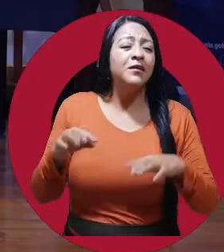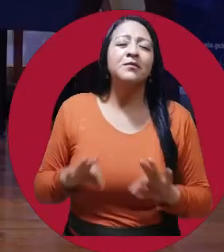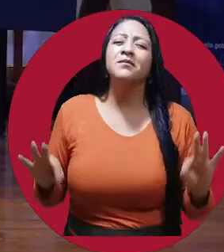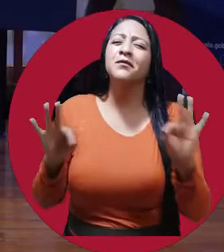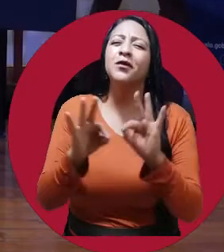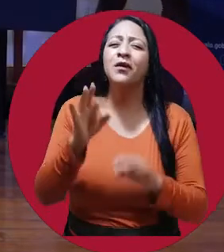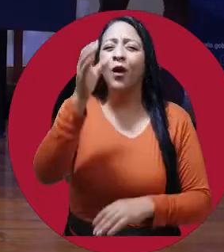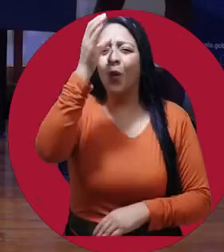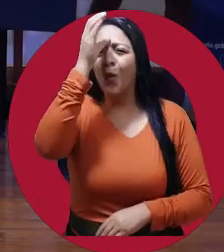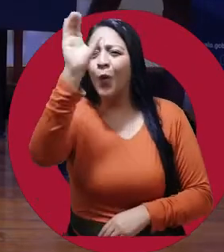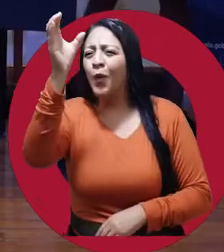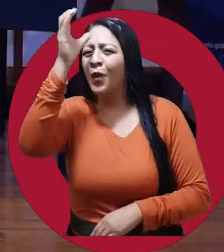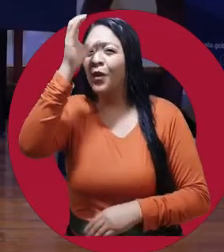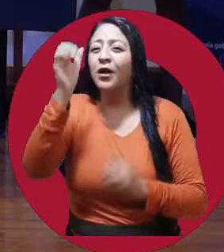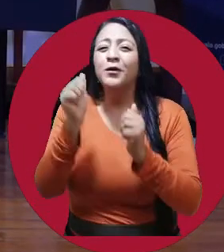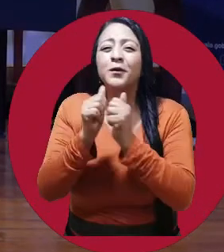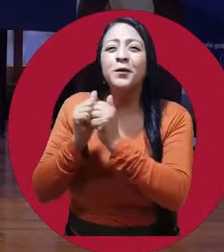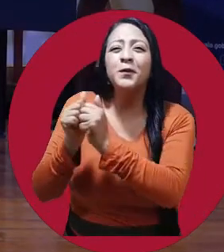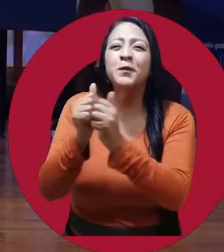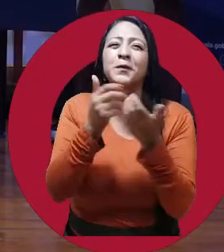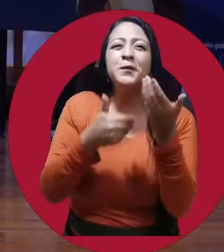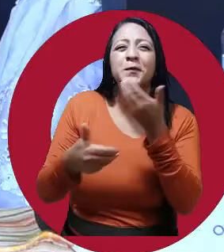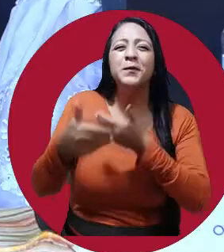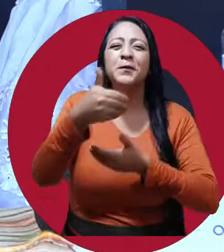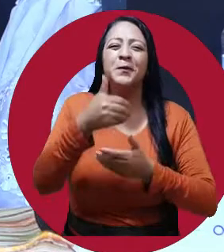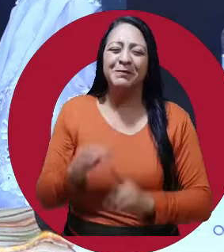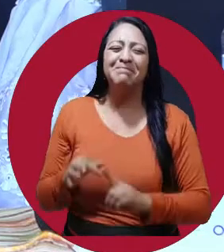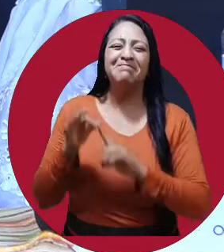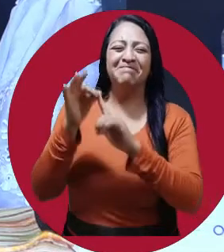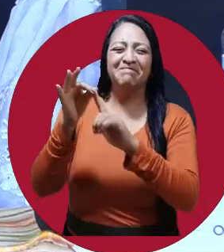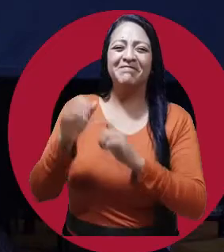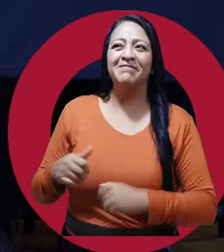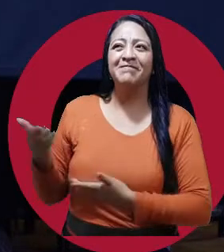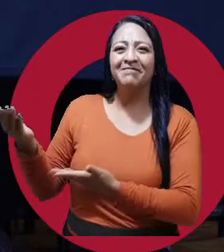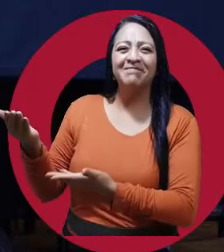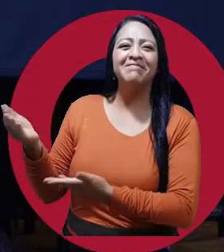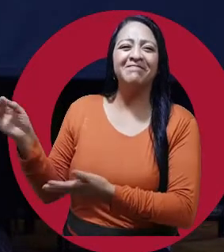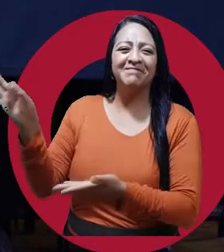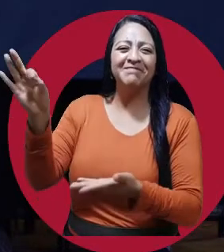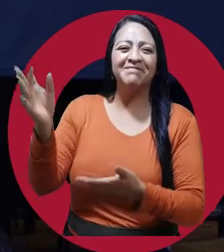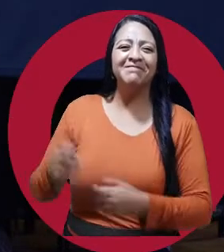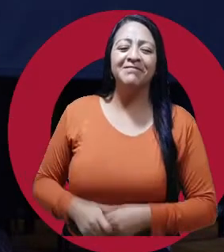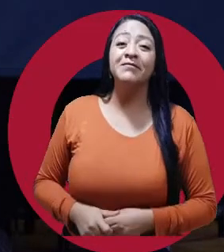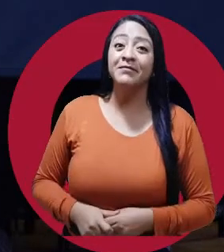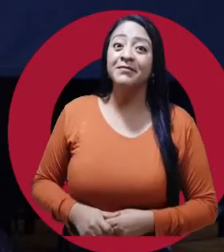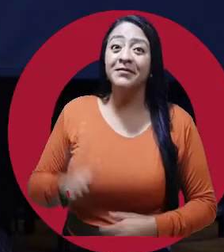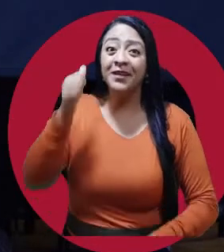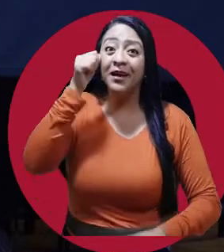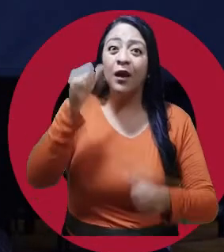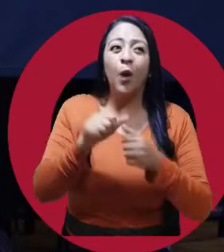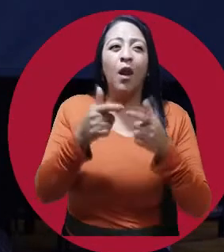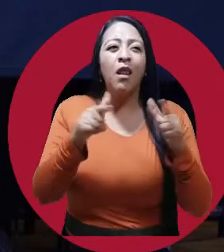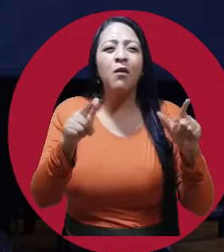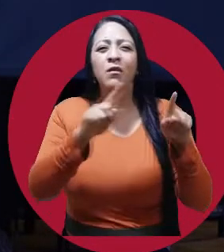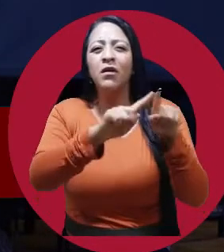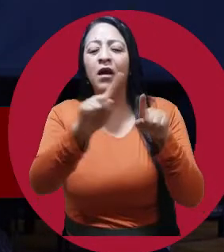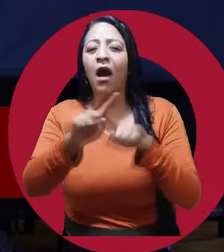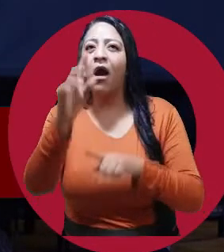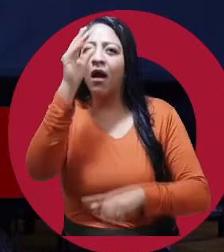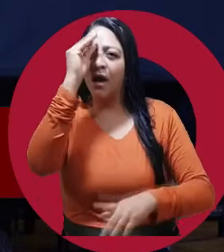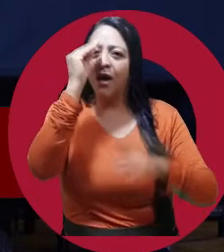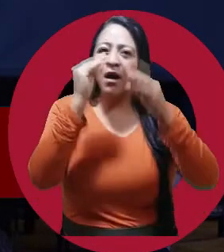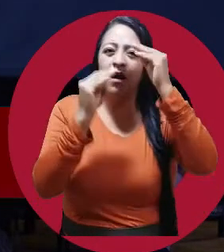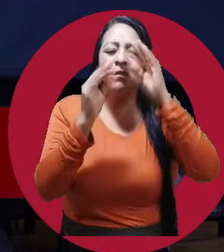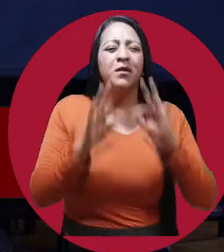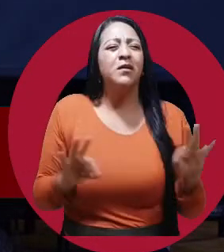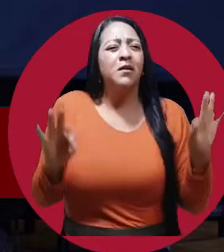de cultura y juntos lo estamos conmemorando intensamente. Michael Santana. Recordar eso también, que hay unos lenguajes que debemos aprender